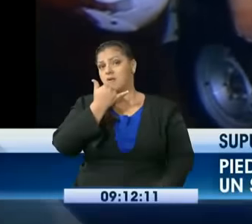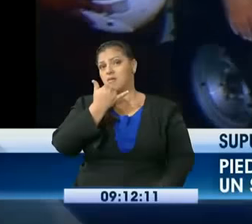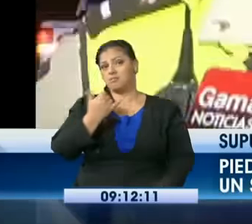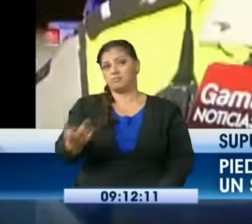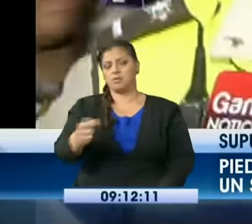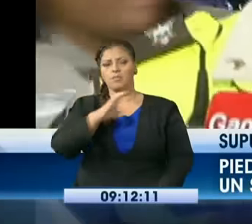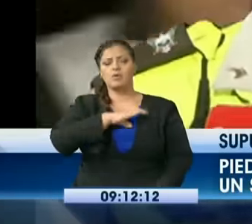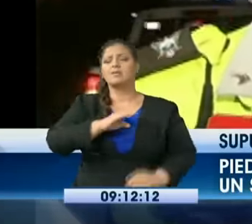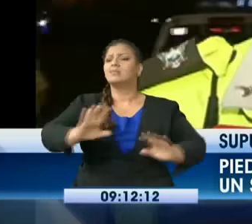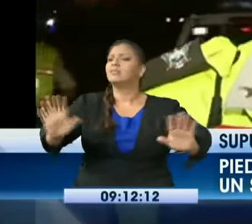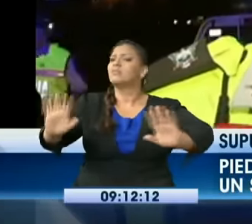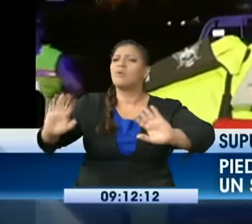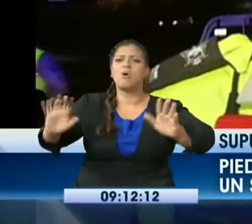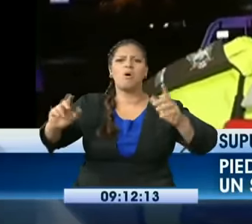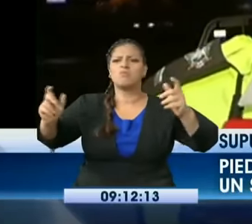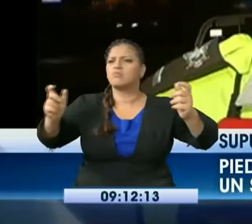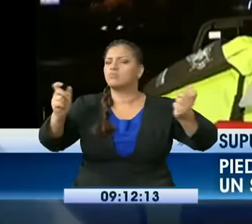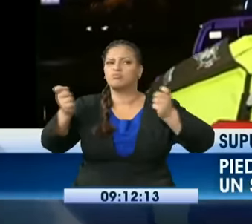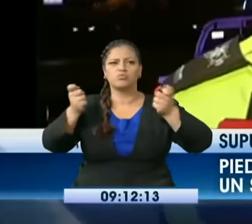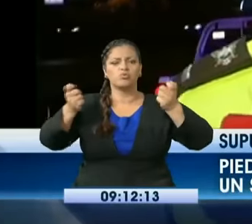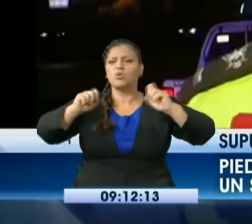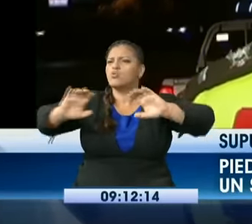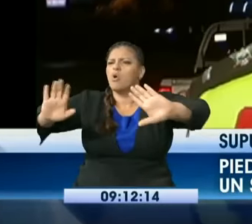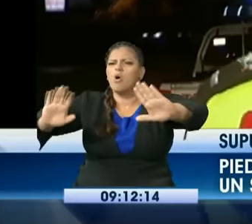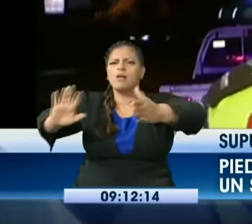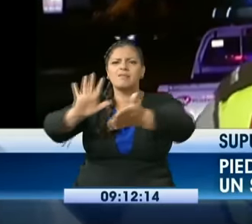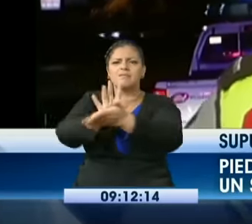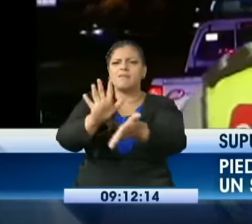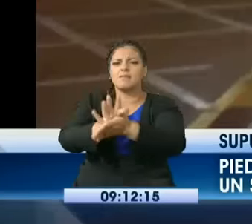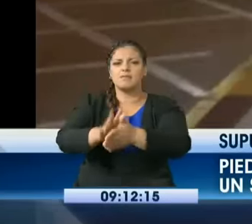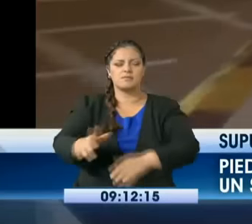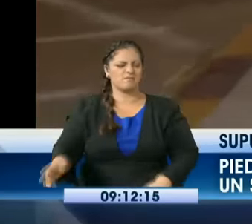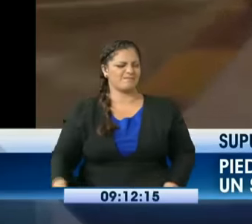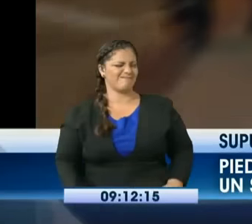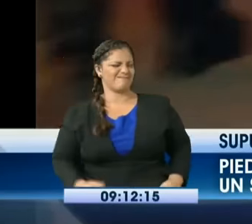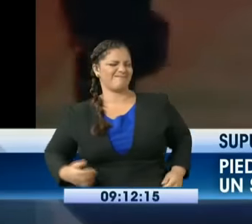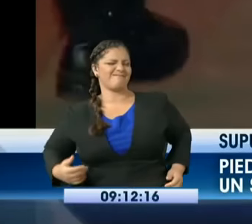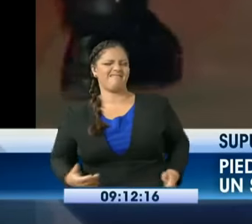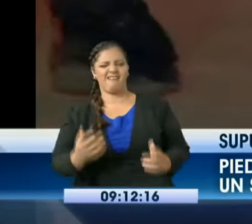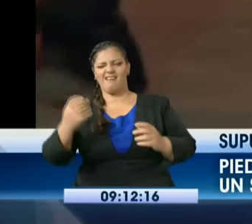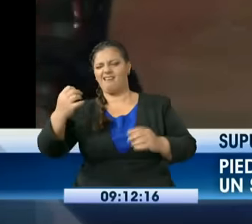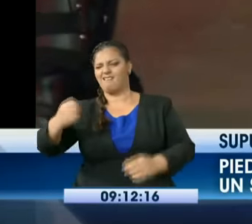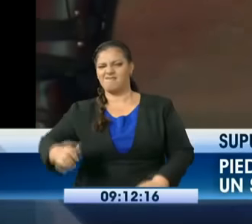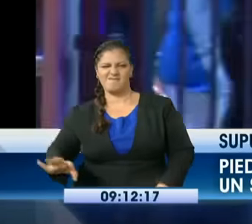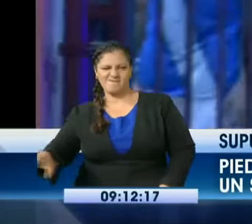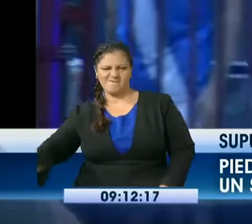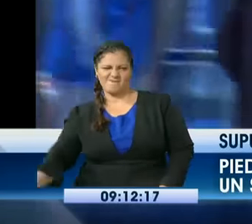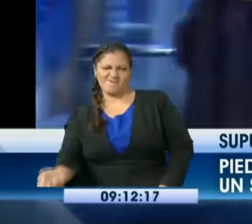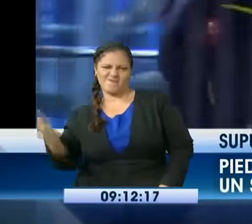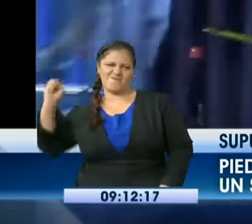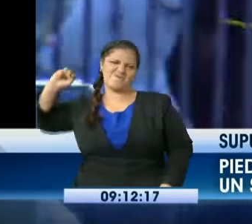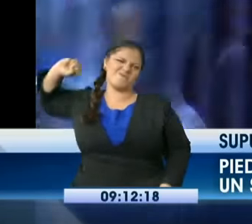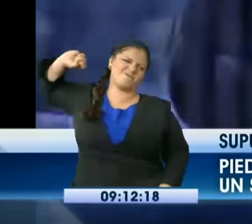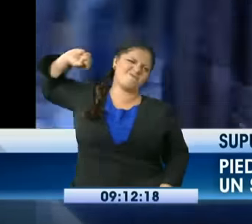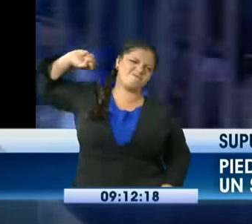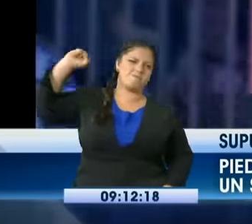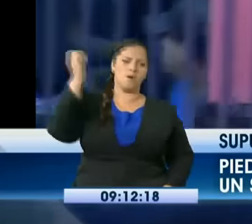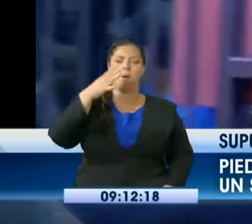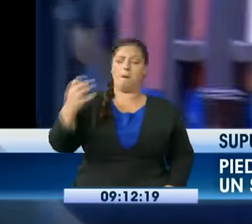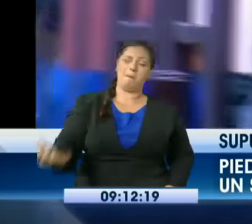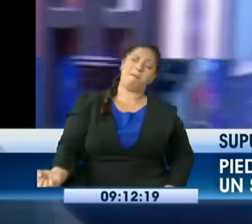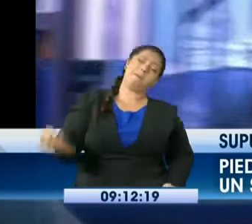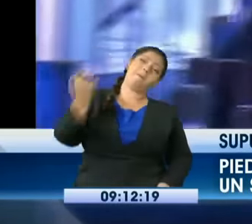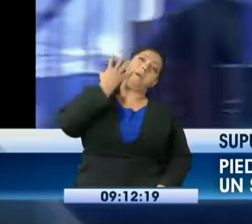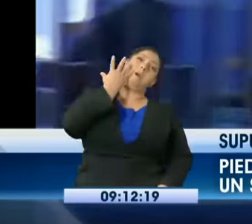desmanes. Incidentes entre los hinchas del Barcelona y el Emelec producieron ciertas agresiones a un